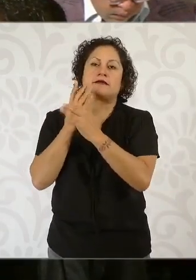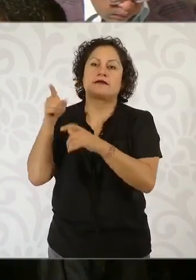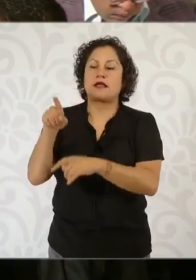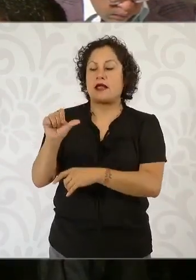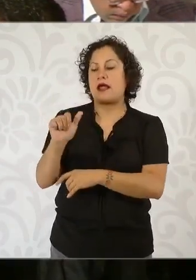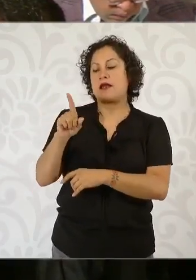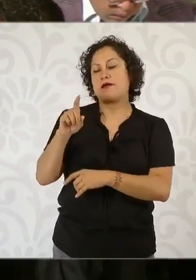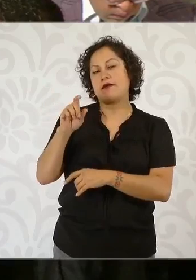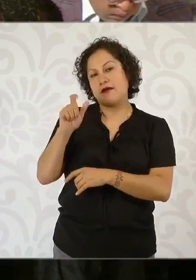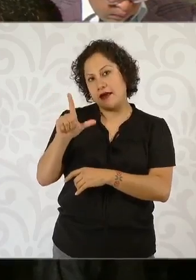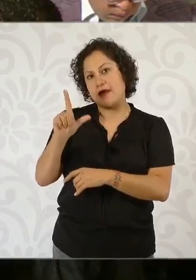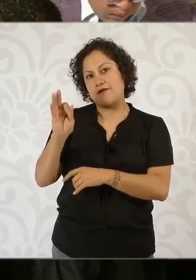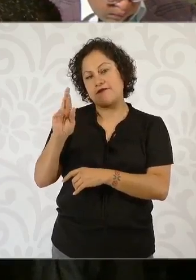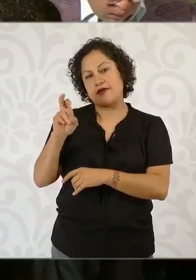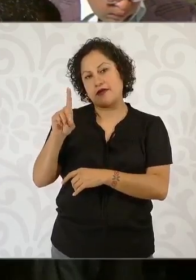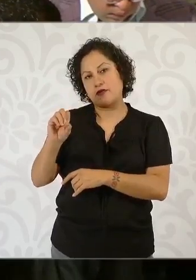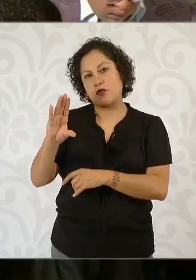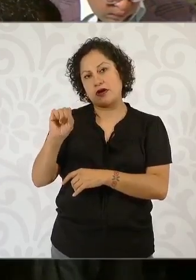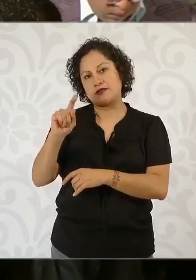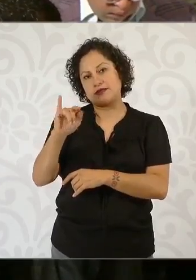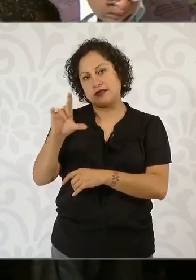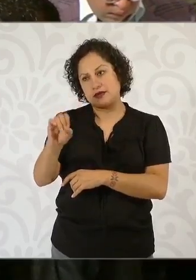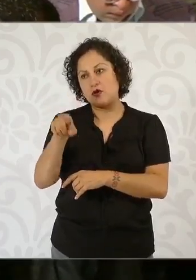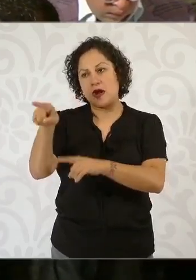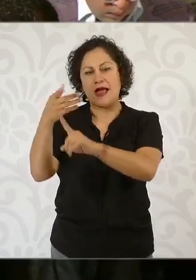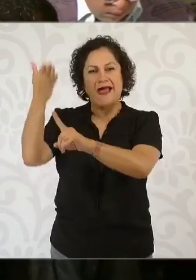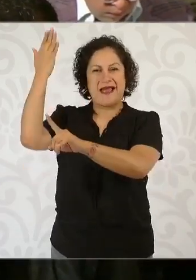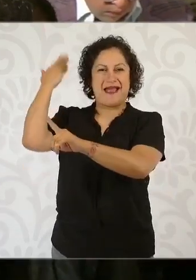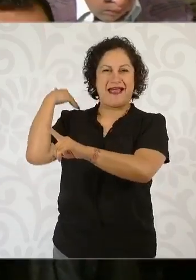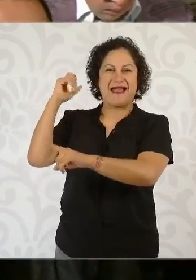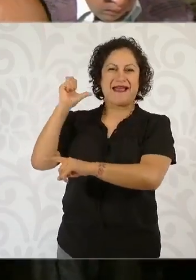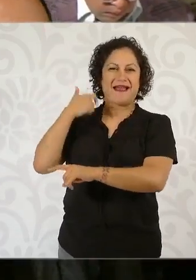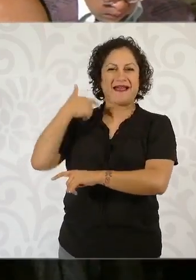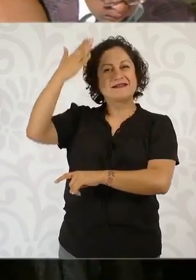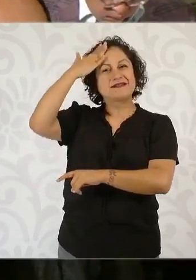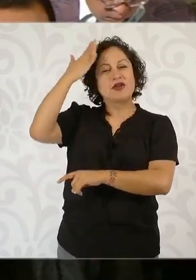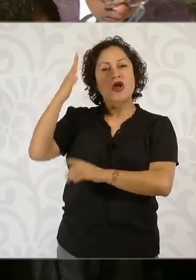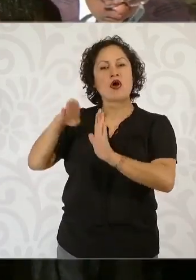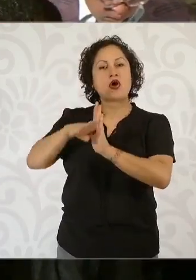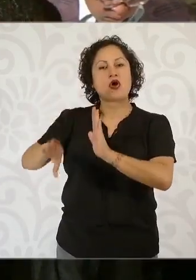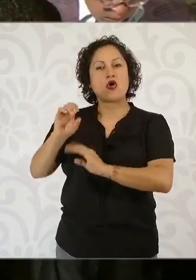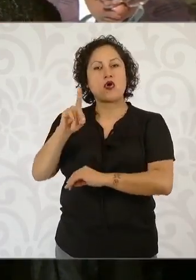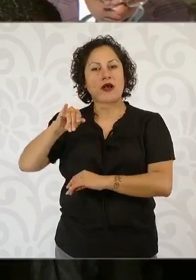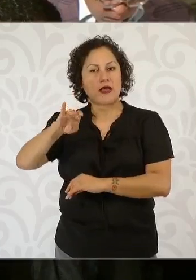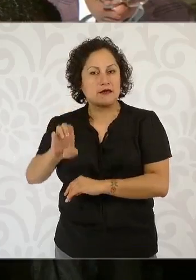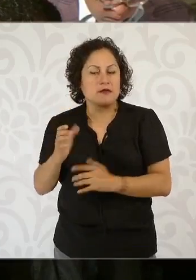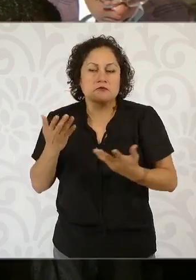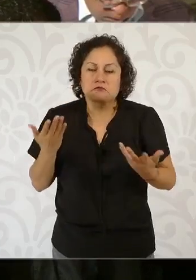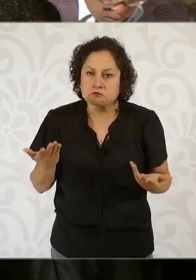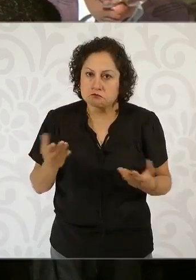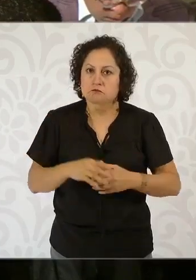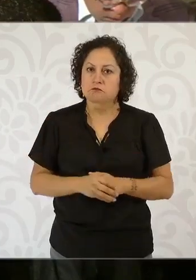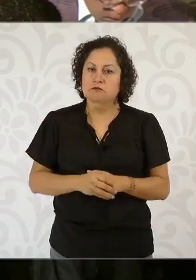Castillo, quien recordemos en anteriores años fue también titular de la CONADE. Quisiera preguntarle si en efecto se crea pues